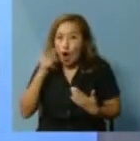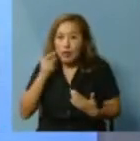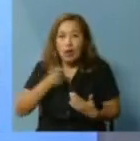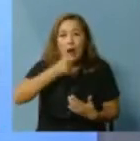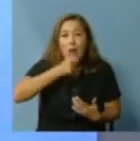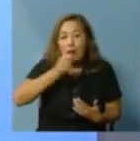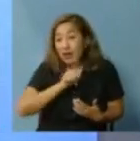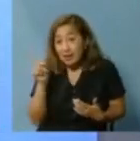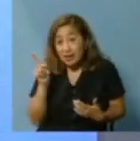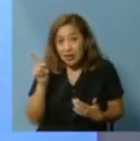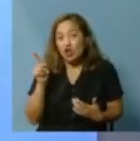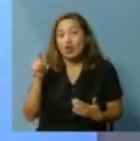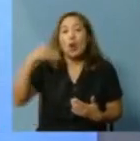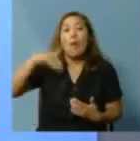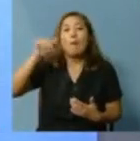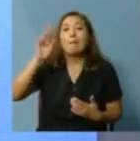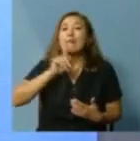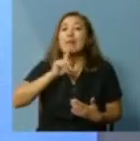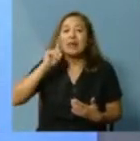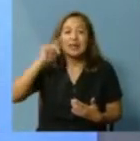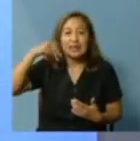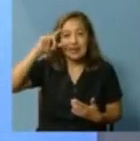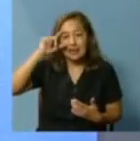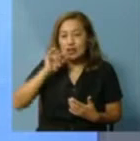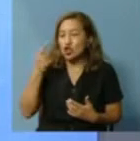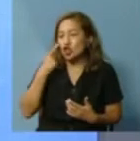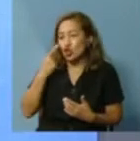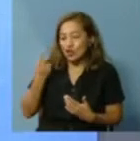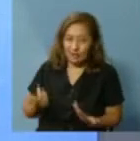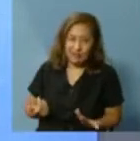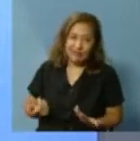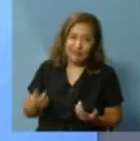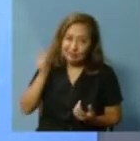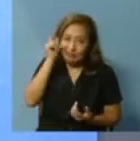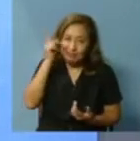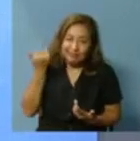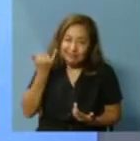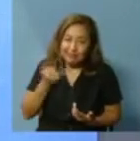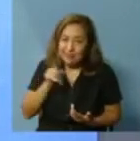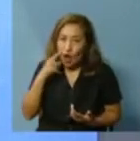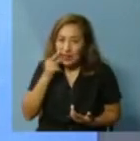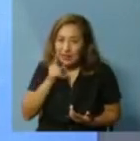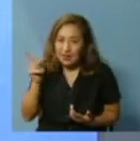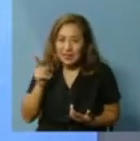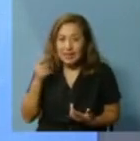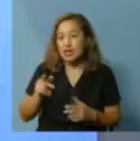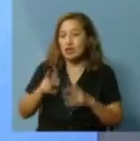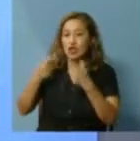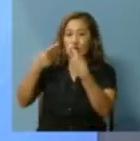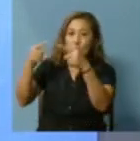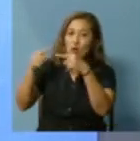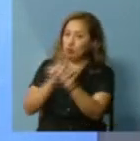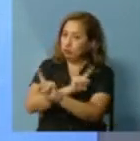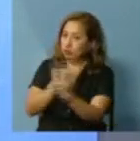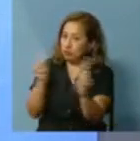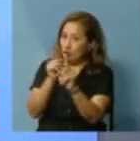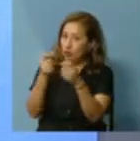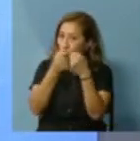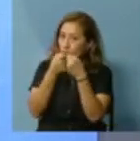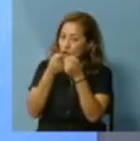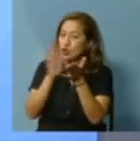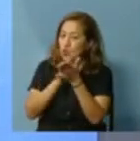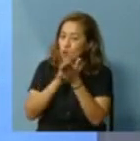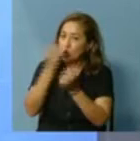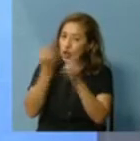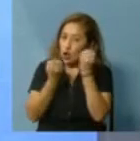televisión el tema de martínez por ciento bueno yo ya conozco cuál es la postura de él yo disiento totalmente puedo coincidir en la